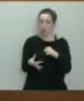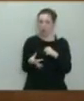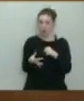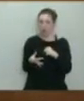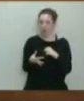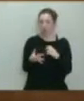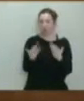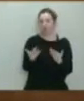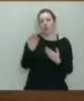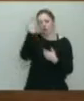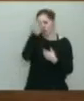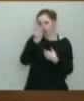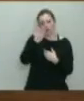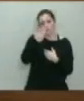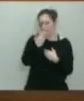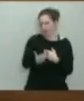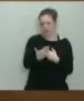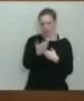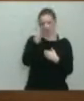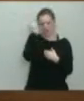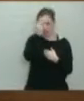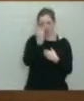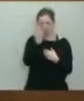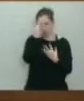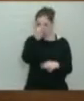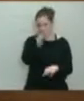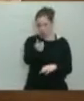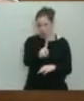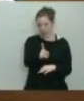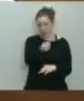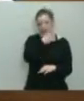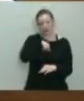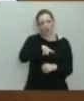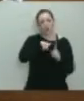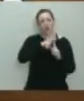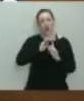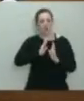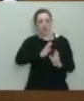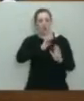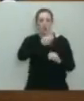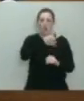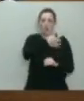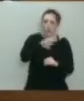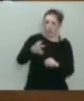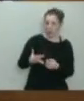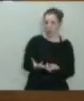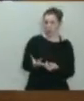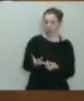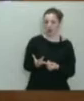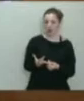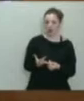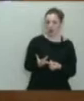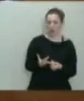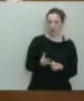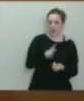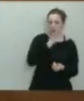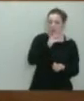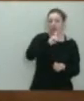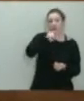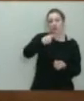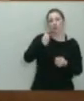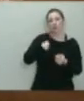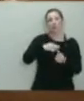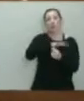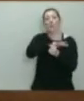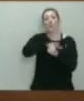sinceramente, nos parece que no es de recibo que nos empujen a endeudarnos con ese costo para cubrir esos